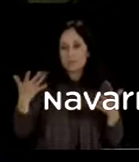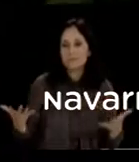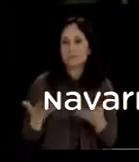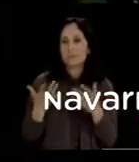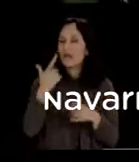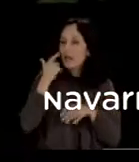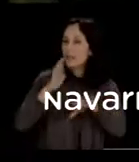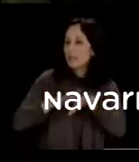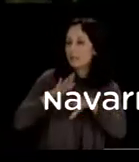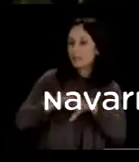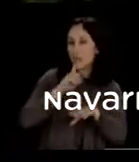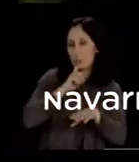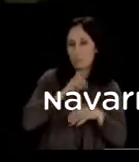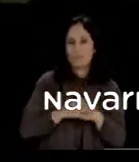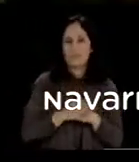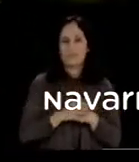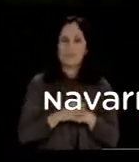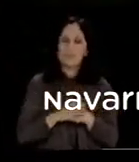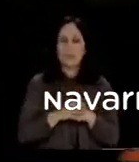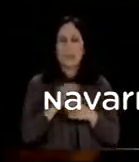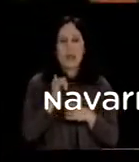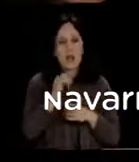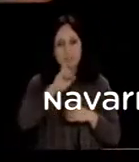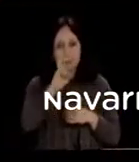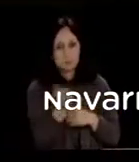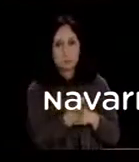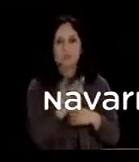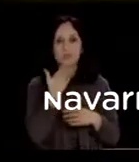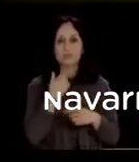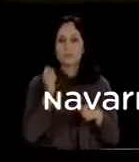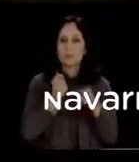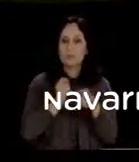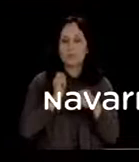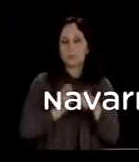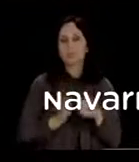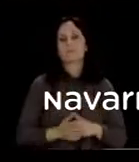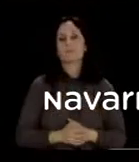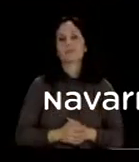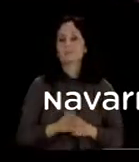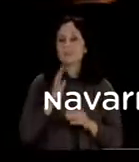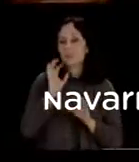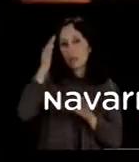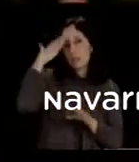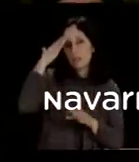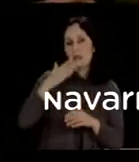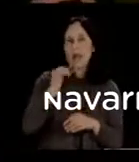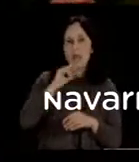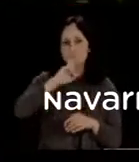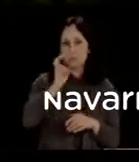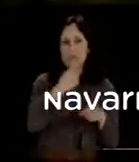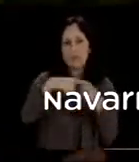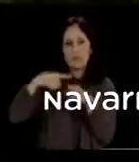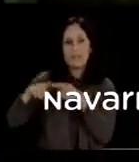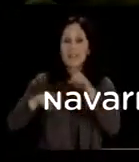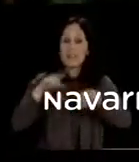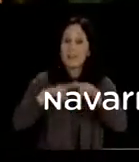quiero aprender un poco cómo es este ritmo. Pues es que hay muchas cosas, pero... Ese es el ritmo habitual, el ritmo principal. Hay varios. Sí. Depende de